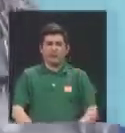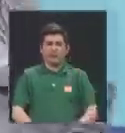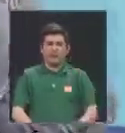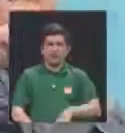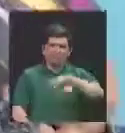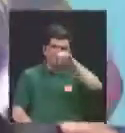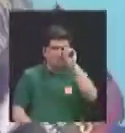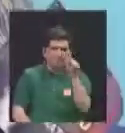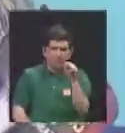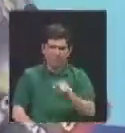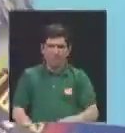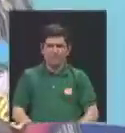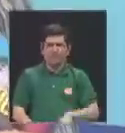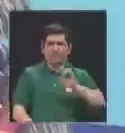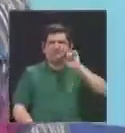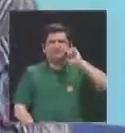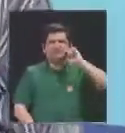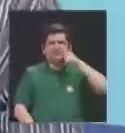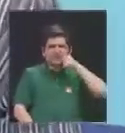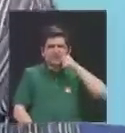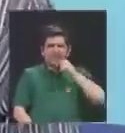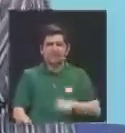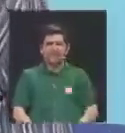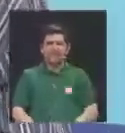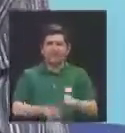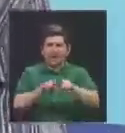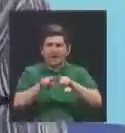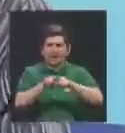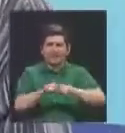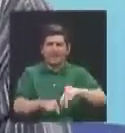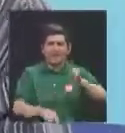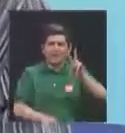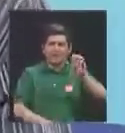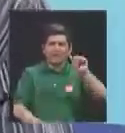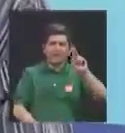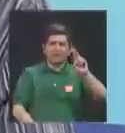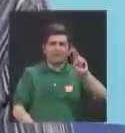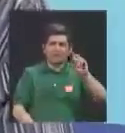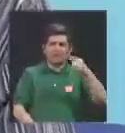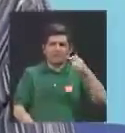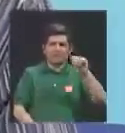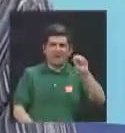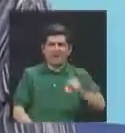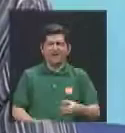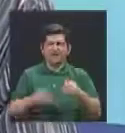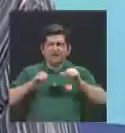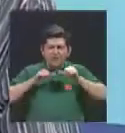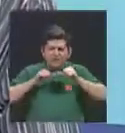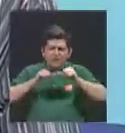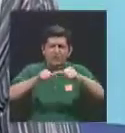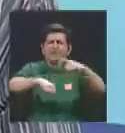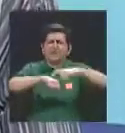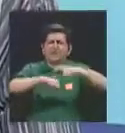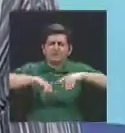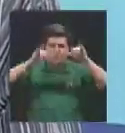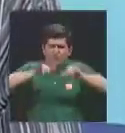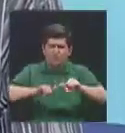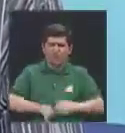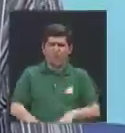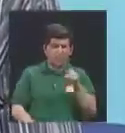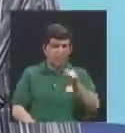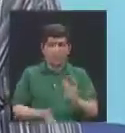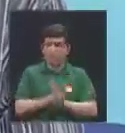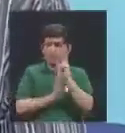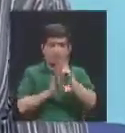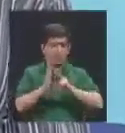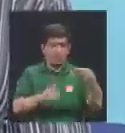documental prolongado porque los Vargas tienen mucho tiempo de estar en el escenario. ¿Qué los ha hecho mantenerse